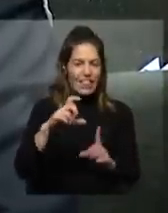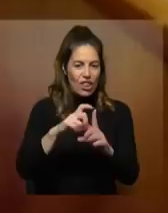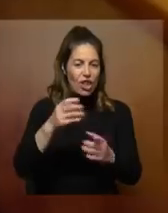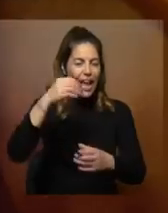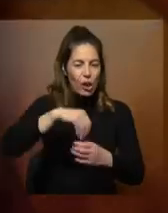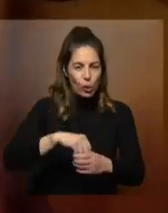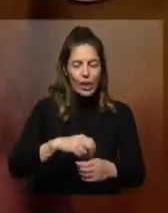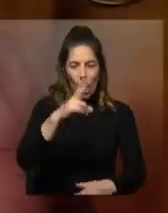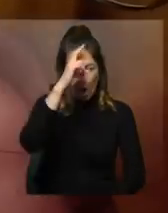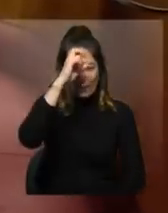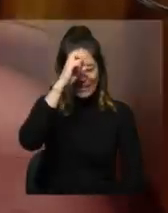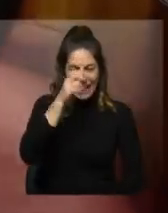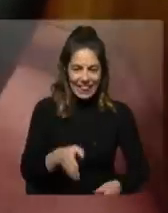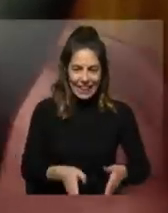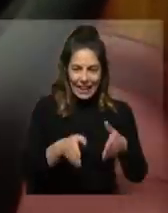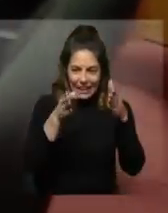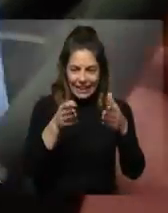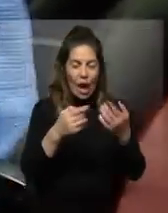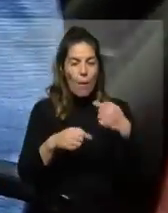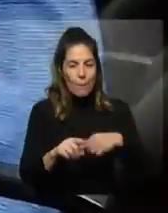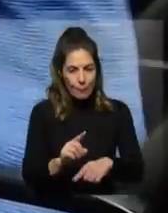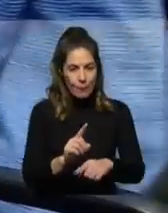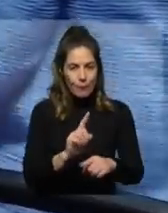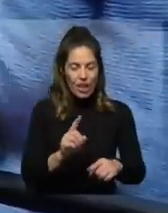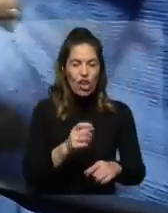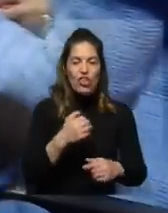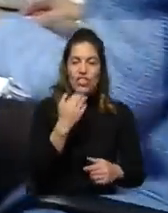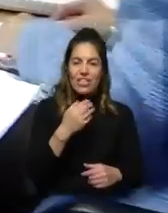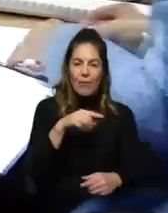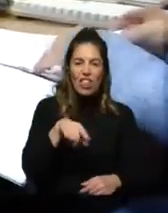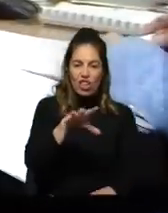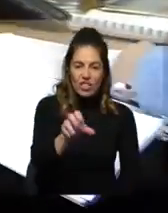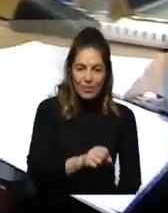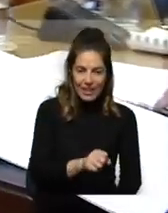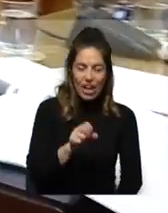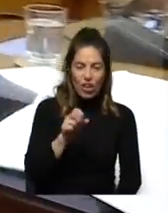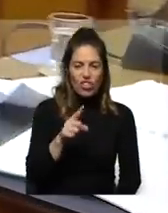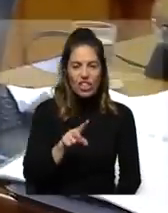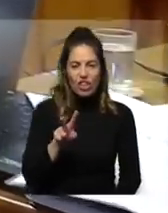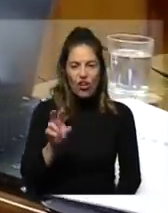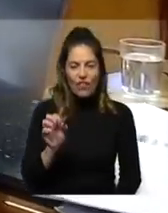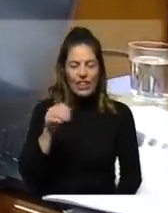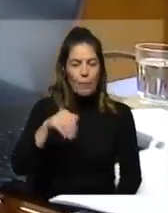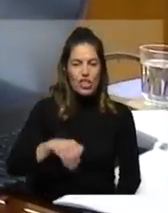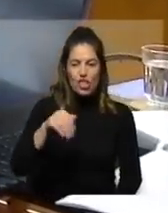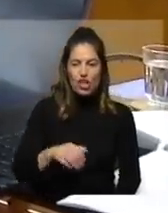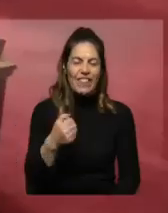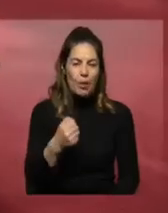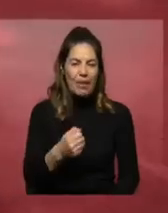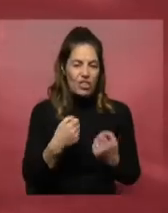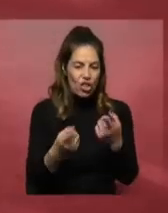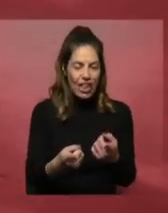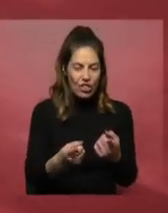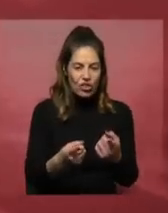incluir al hospital de clínicas en el reparto sin embargo no trascendió De dónde serán extraídos los 120 millones de pesos asignados al Hospital